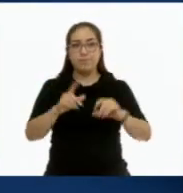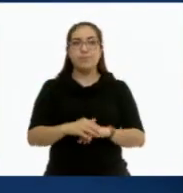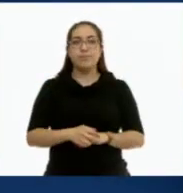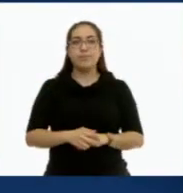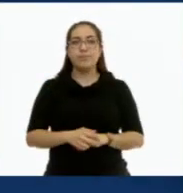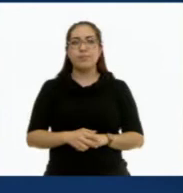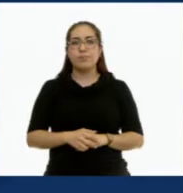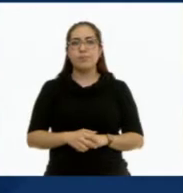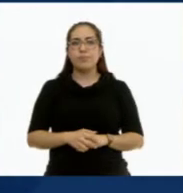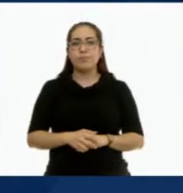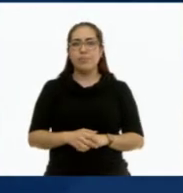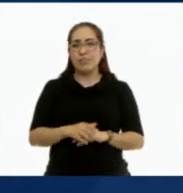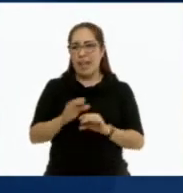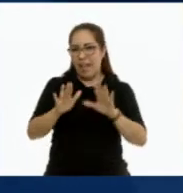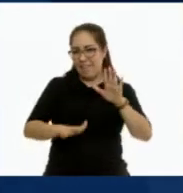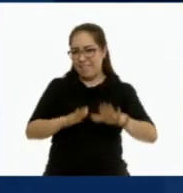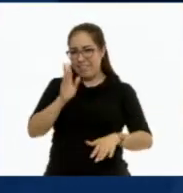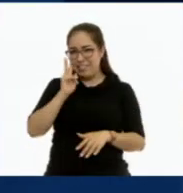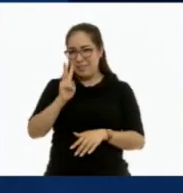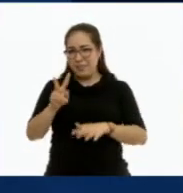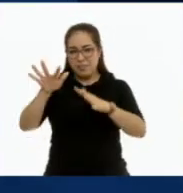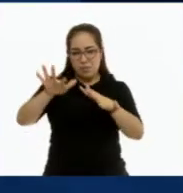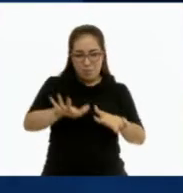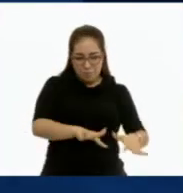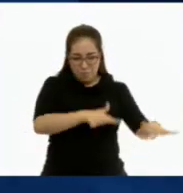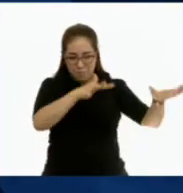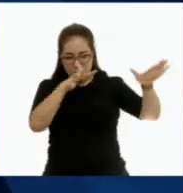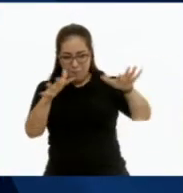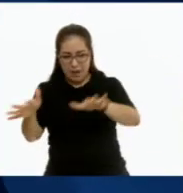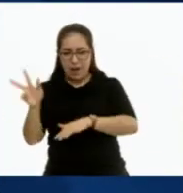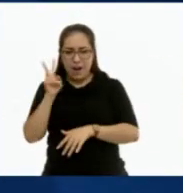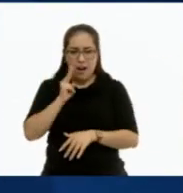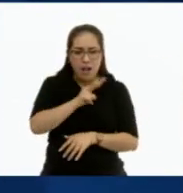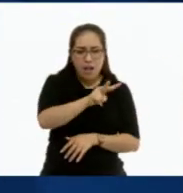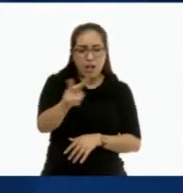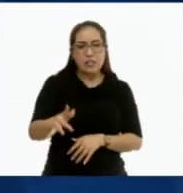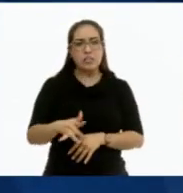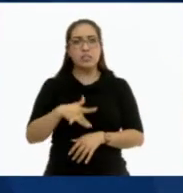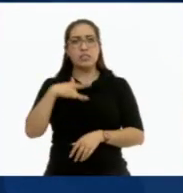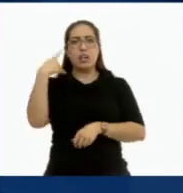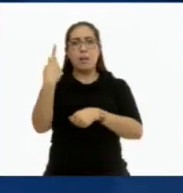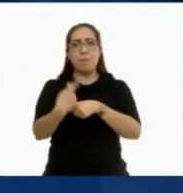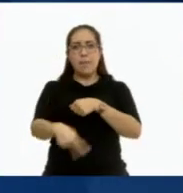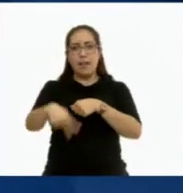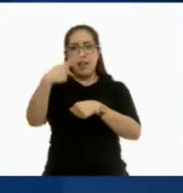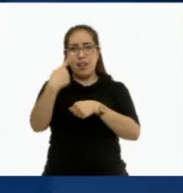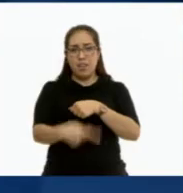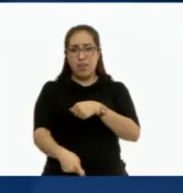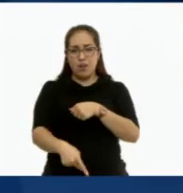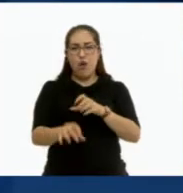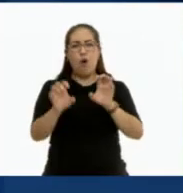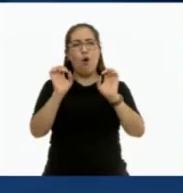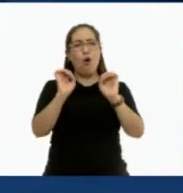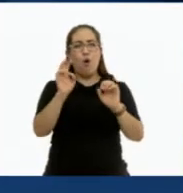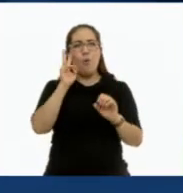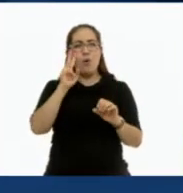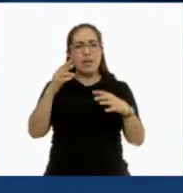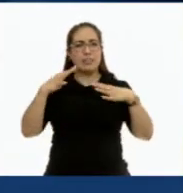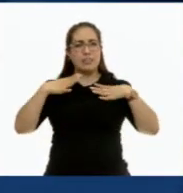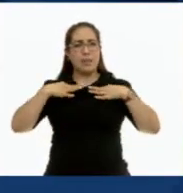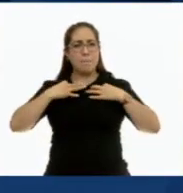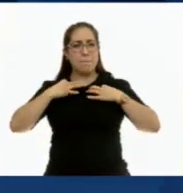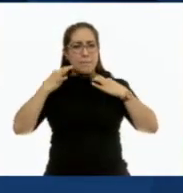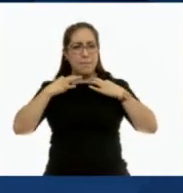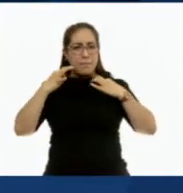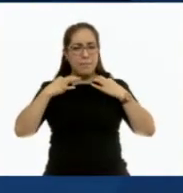¿No sientes también el peligro en la carcajada del mar? ¿No ves en la seda sangrienta de la amapola